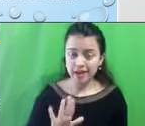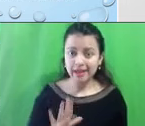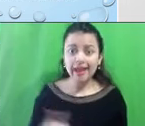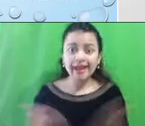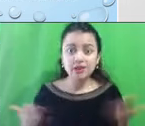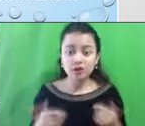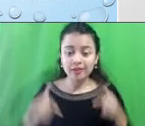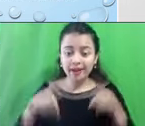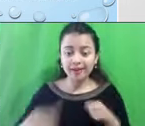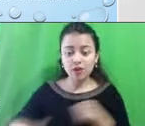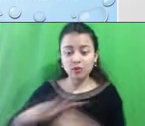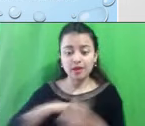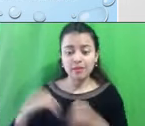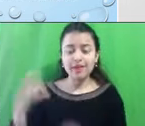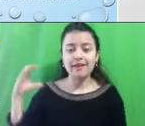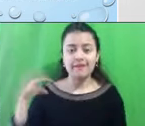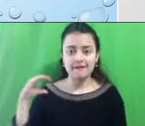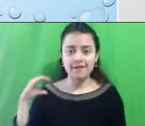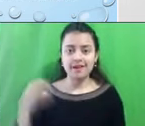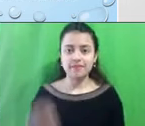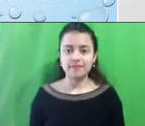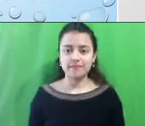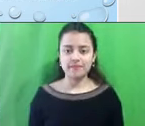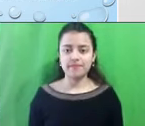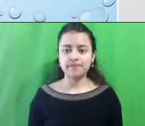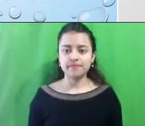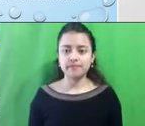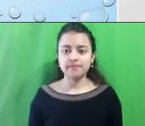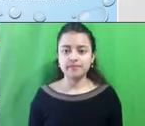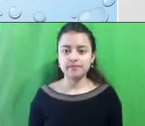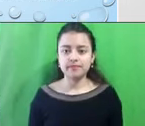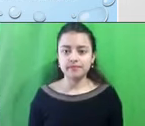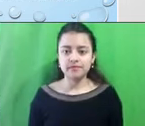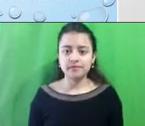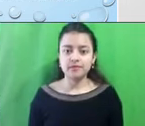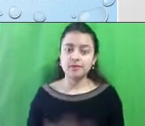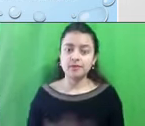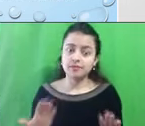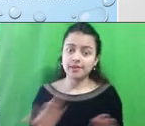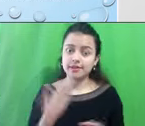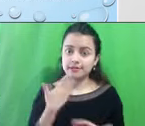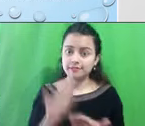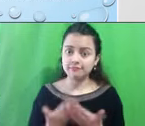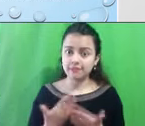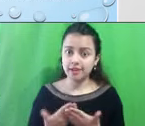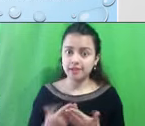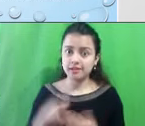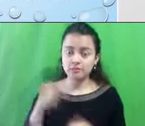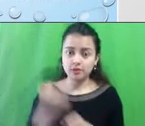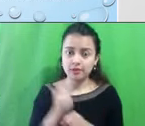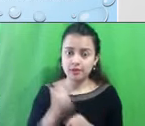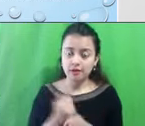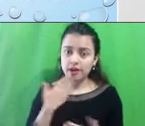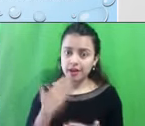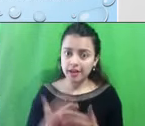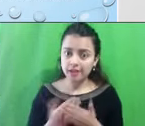Cundinamarca, en el municipio de Facatativá. Entonces creo que es un gran logro, creo que es un gran trabajo, y bueno, confiando en